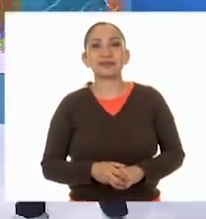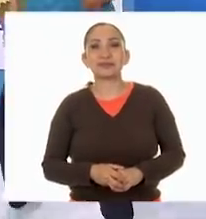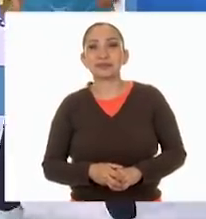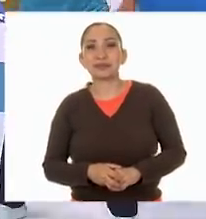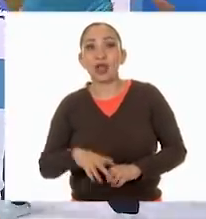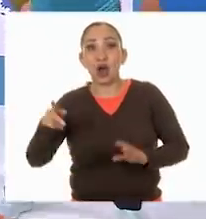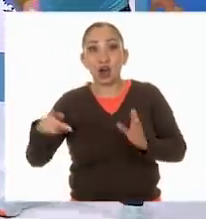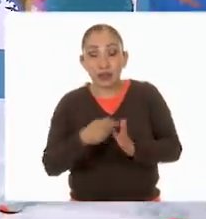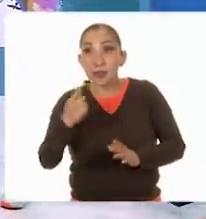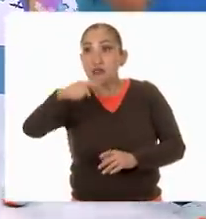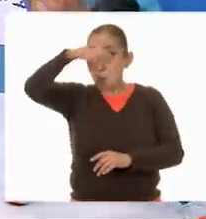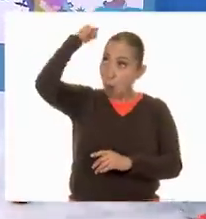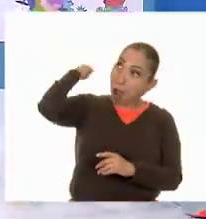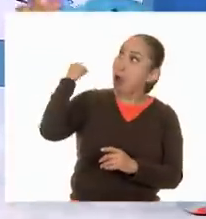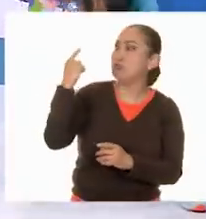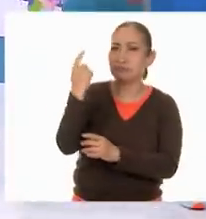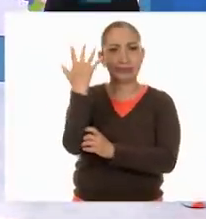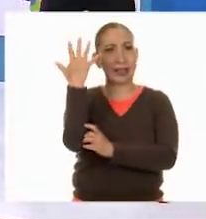¡Sortear otra rama!